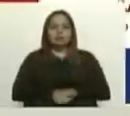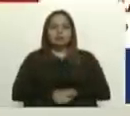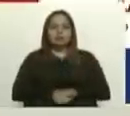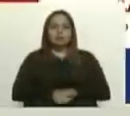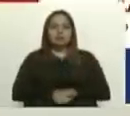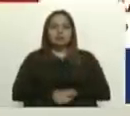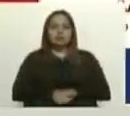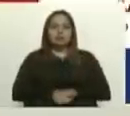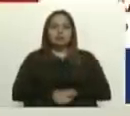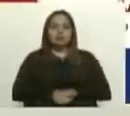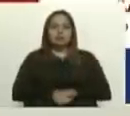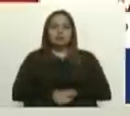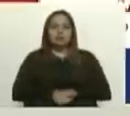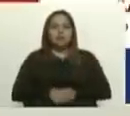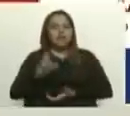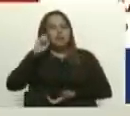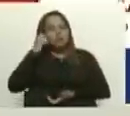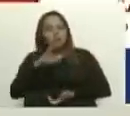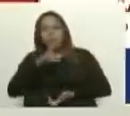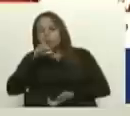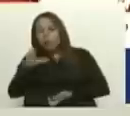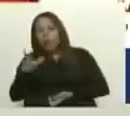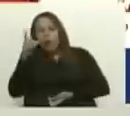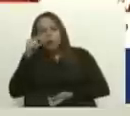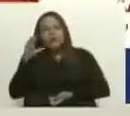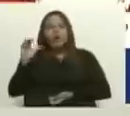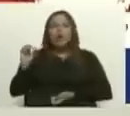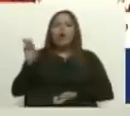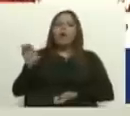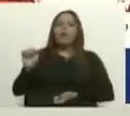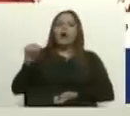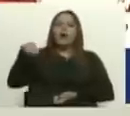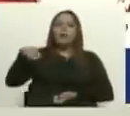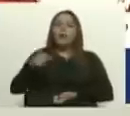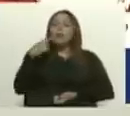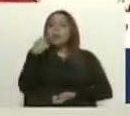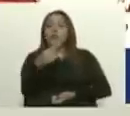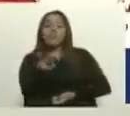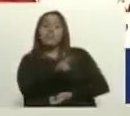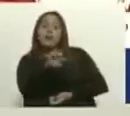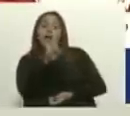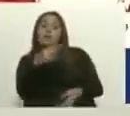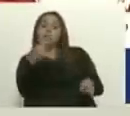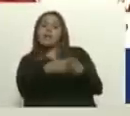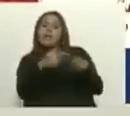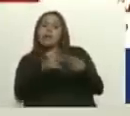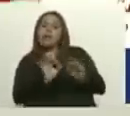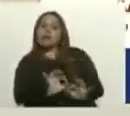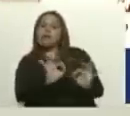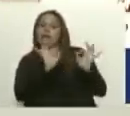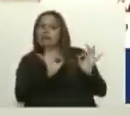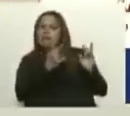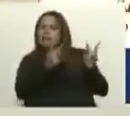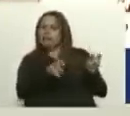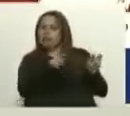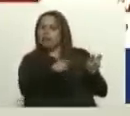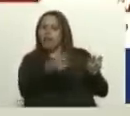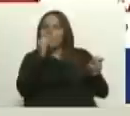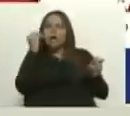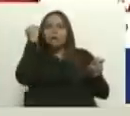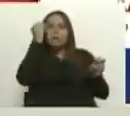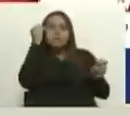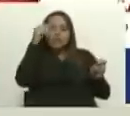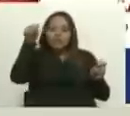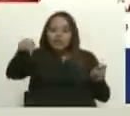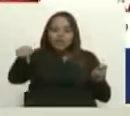Y cuando aquel nefasto señor Obama se le ocurrió decir que Venezuela era una amenaza inusual y extraordinaria, pues estaban pensando en esto.